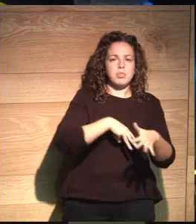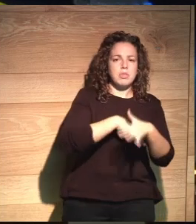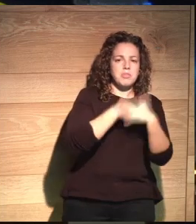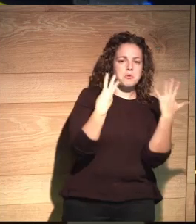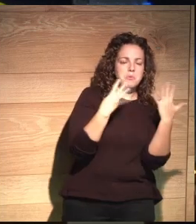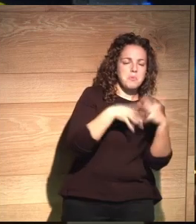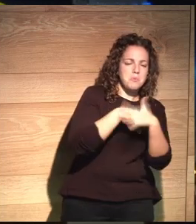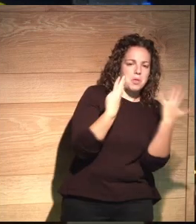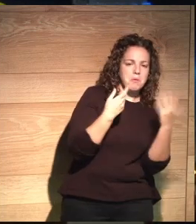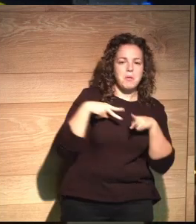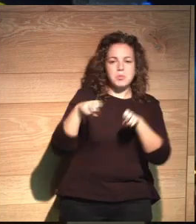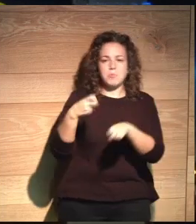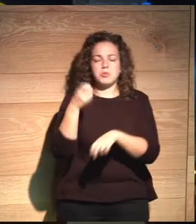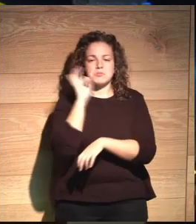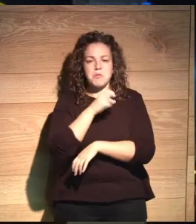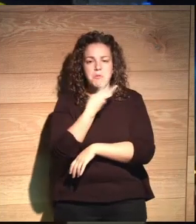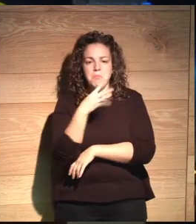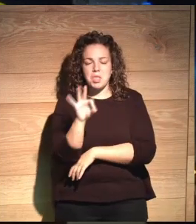siglo 20